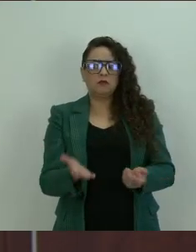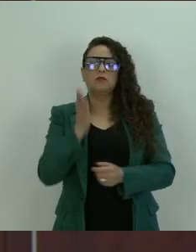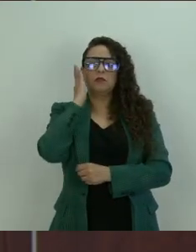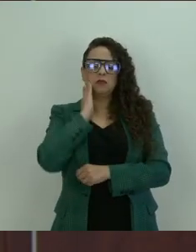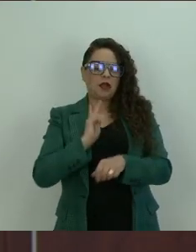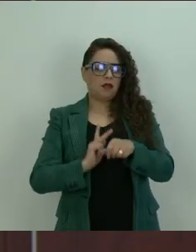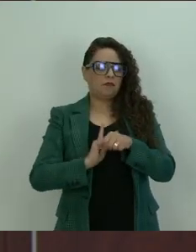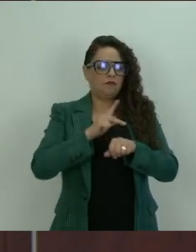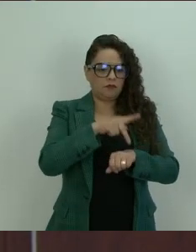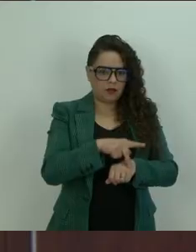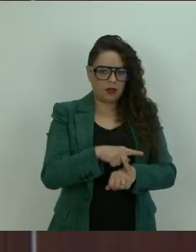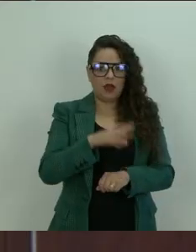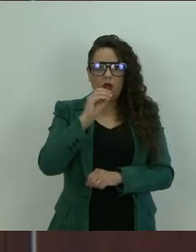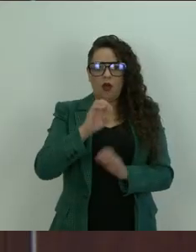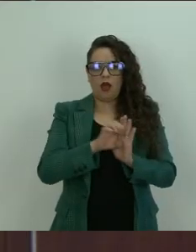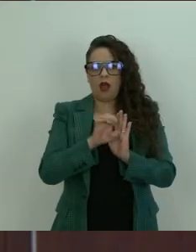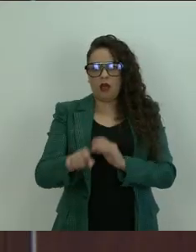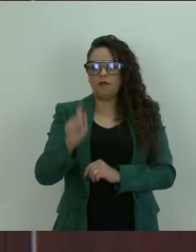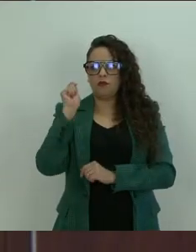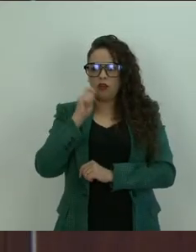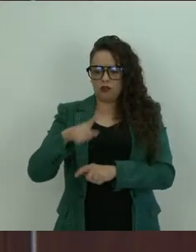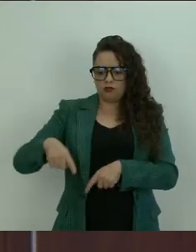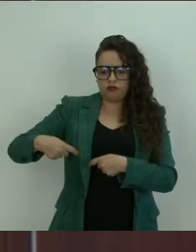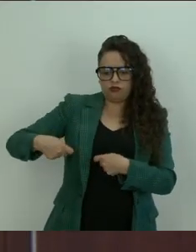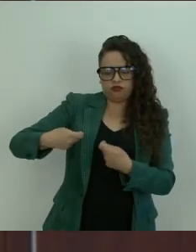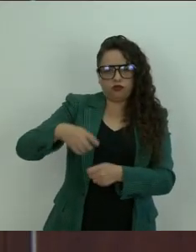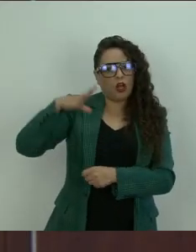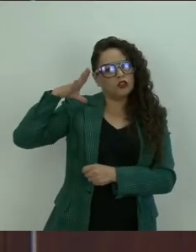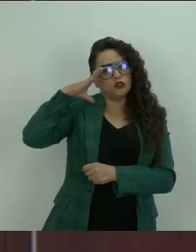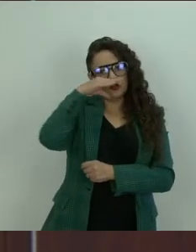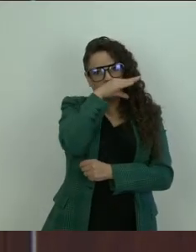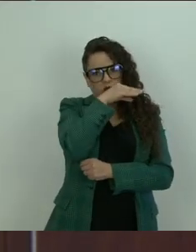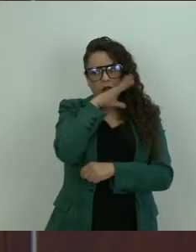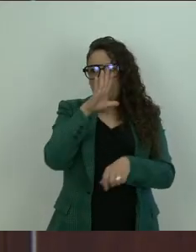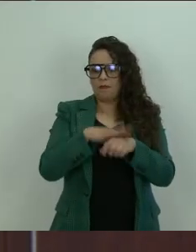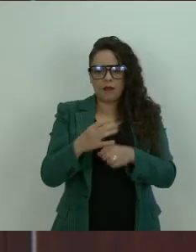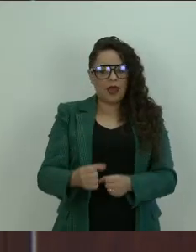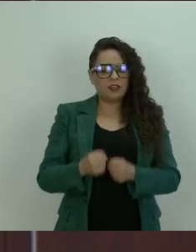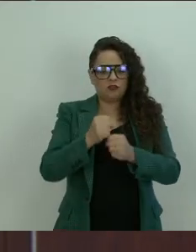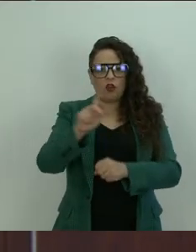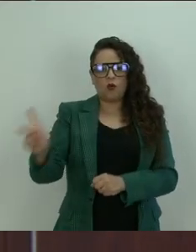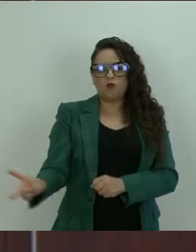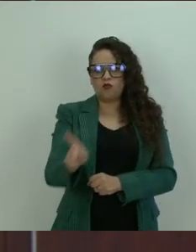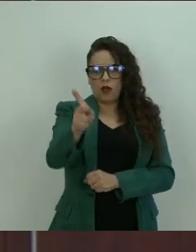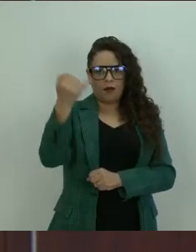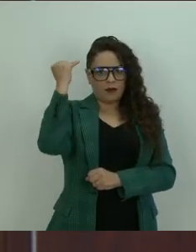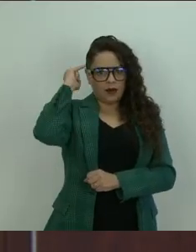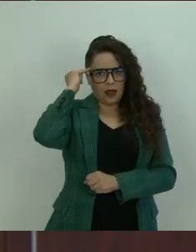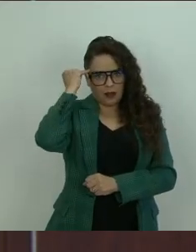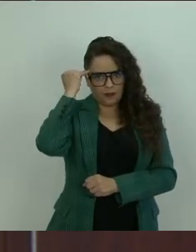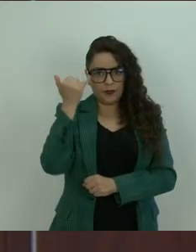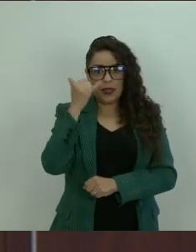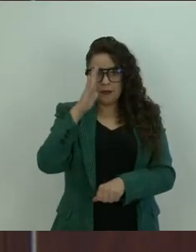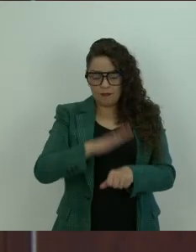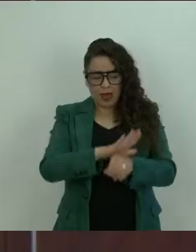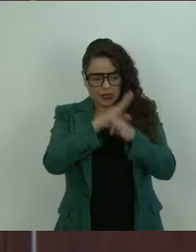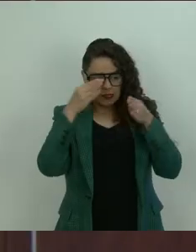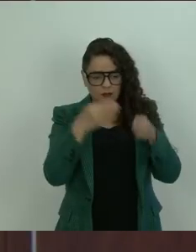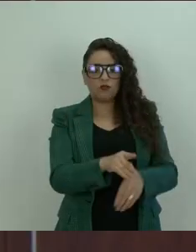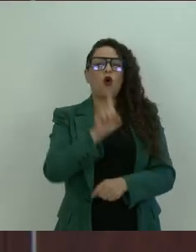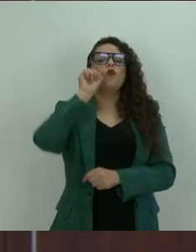afrodescendientes, en el caso de México la discriminación es hacia los pueblos indígenas y en particular hacia las mujeres